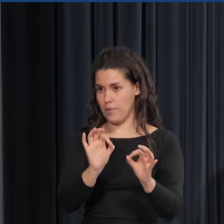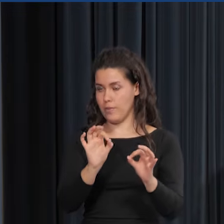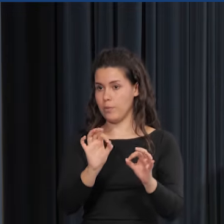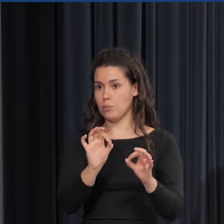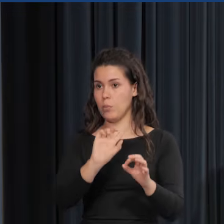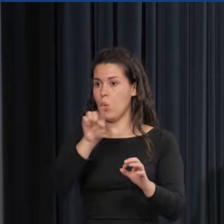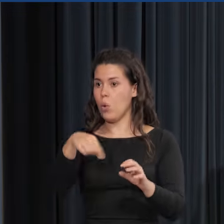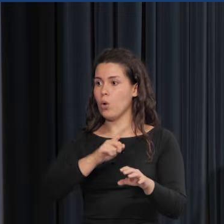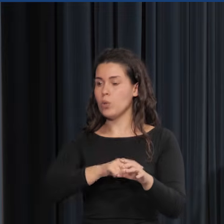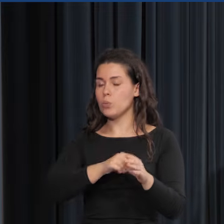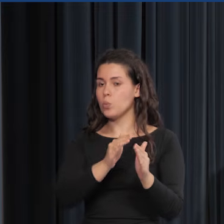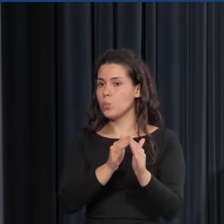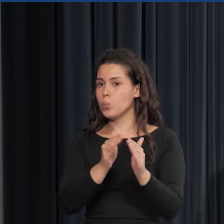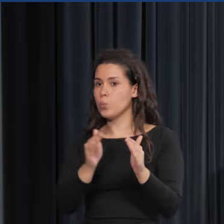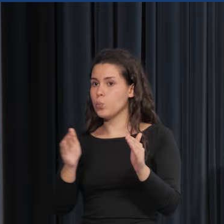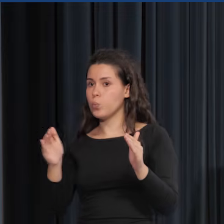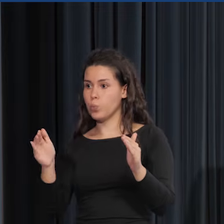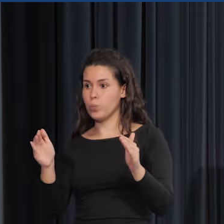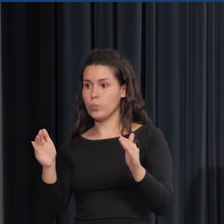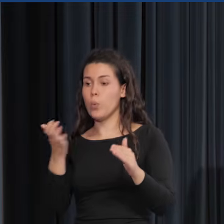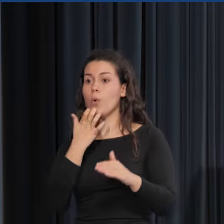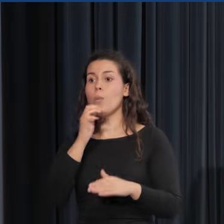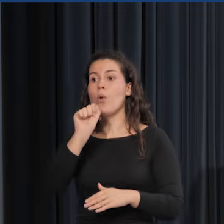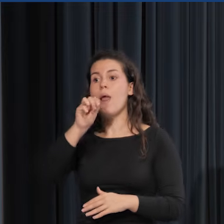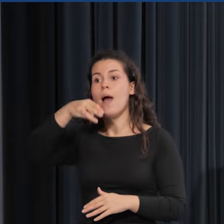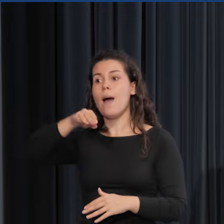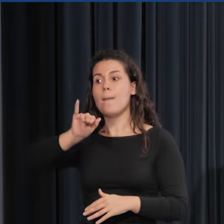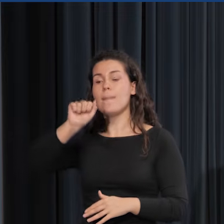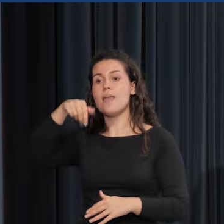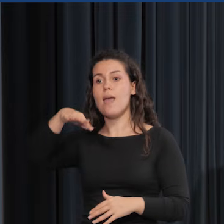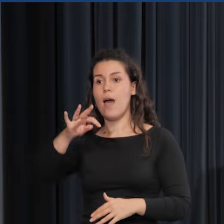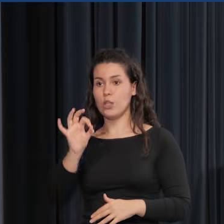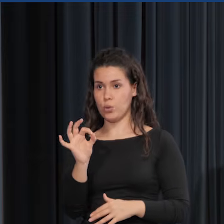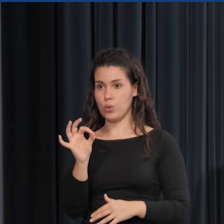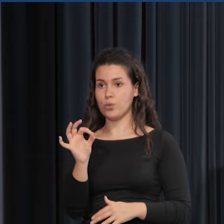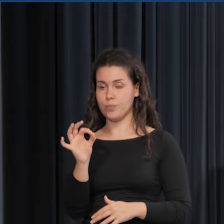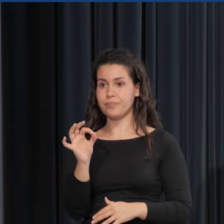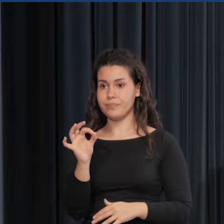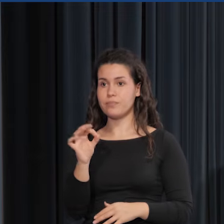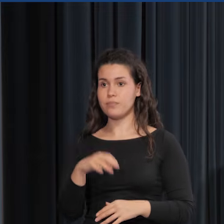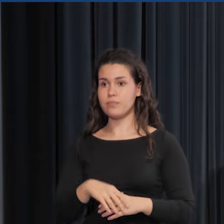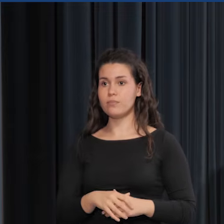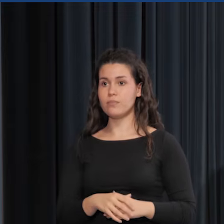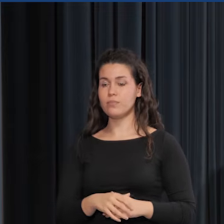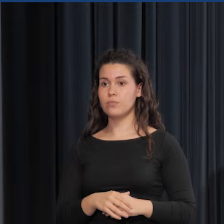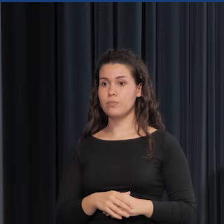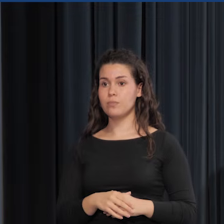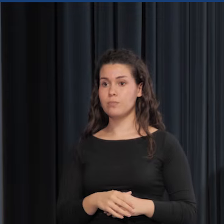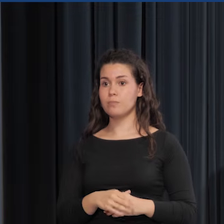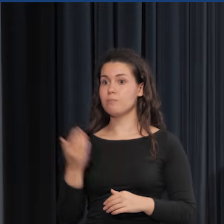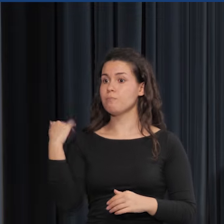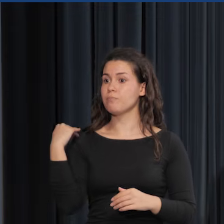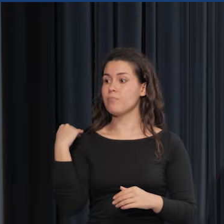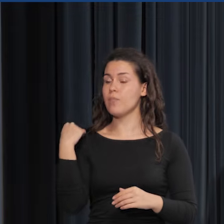según va pasando el tiempo, pongamos el caso del amianto en su momento, pues puedo saber en todo momento dónde tengo